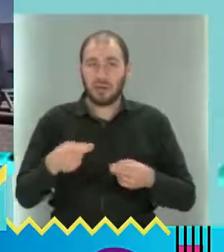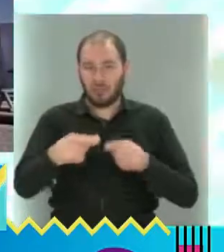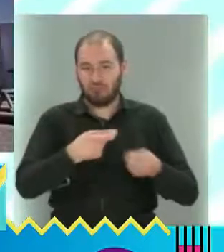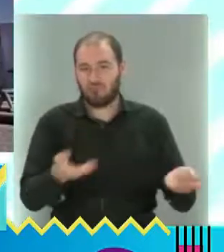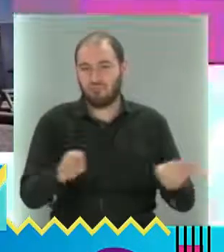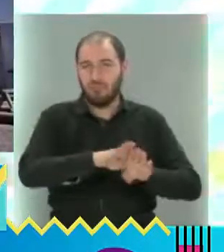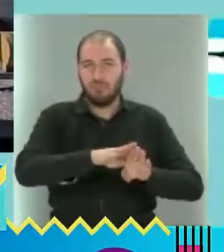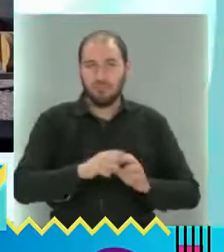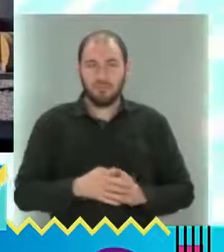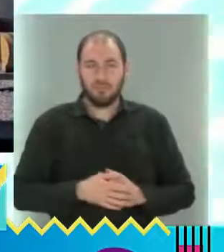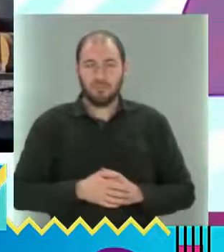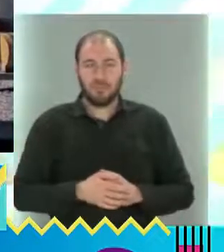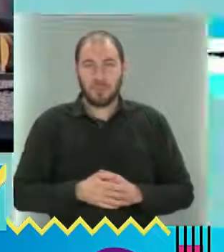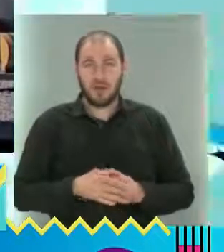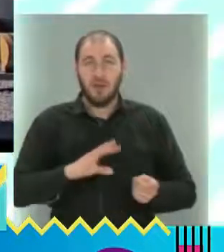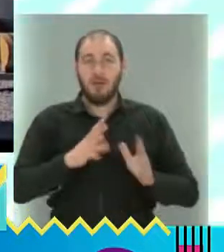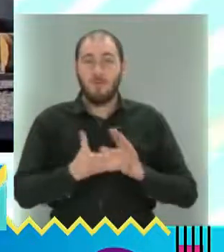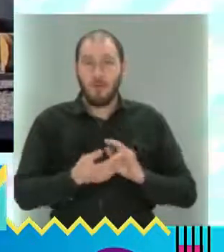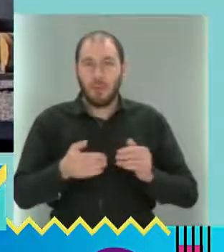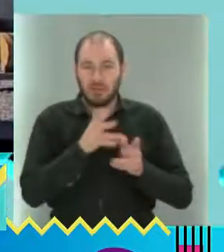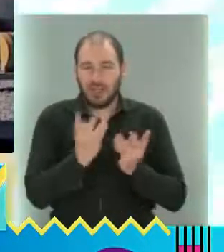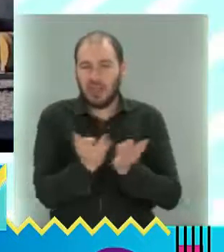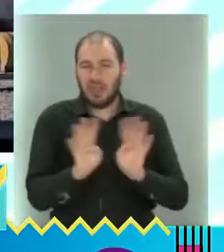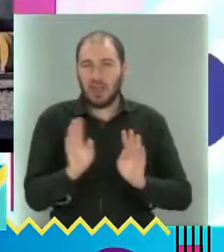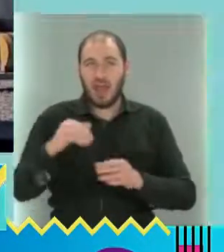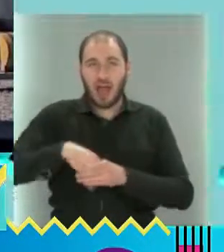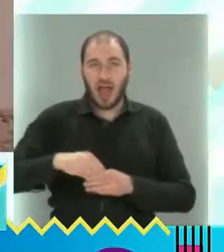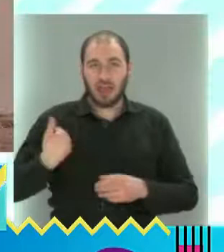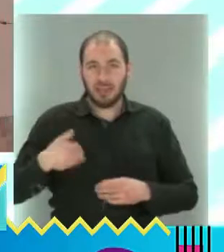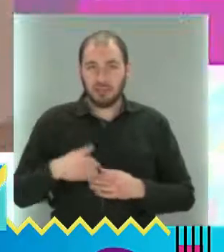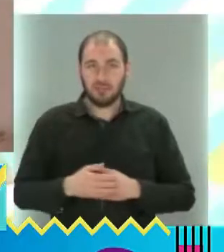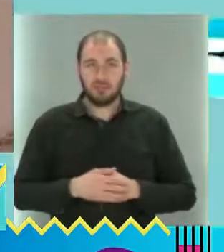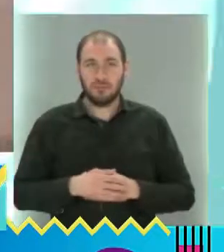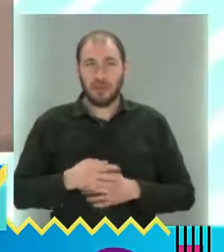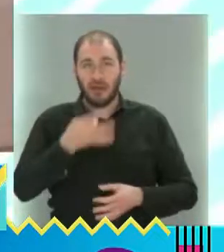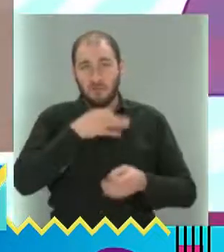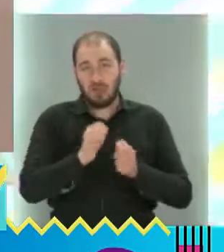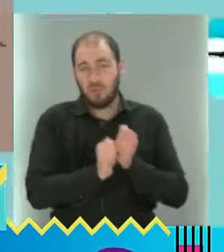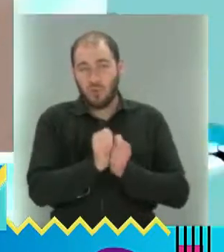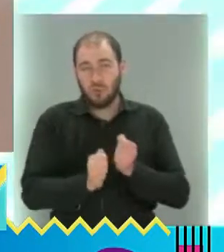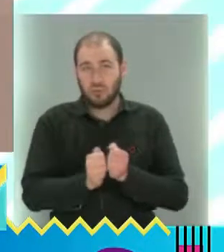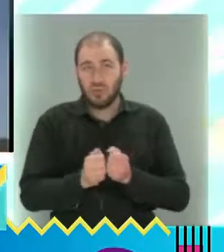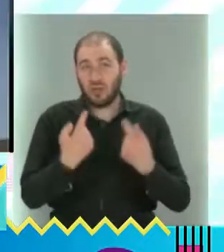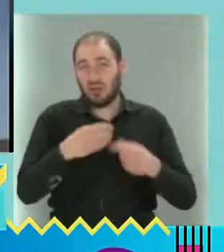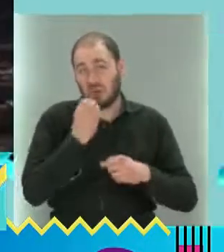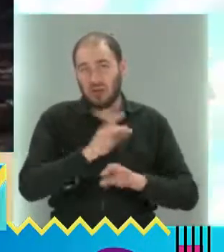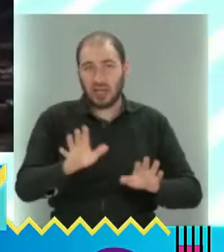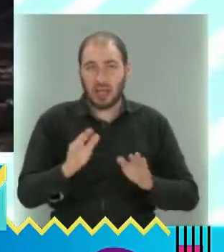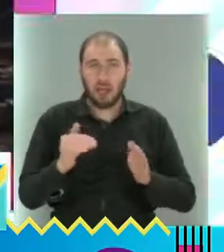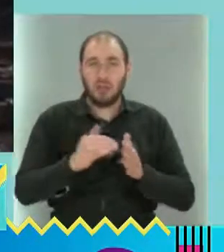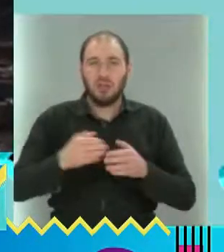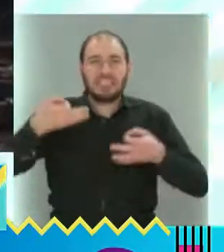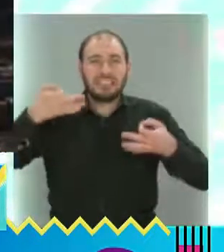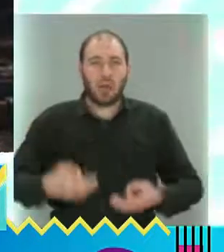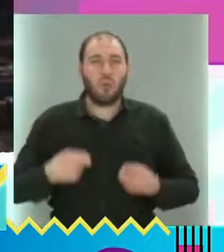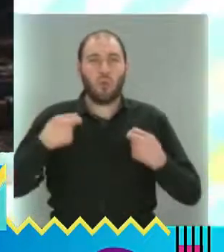mercado, de alguna manera generamos un corralito a nivel interno, y bueno, podían vender y producir lo que querían, en vez de